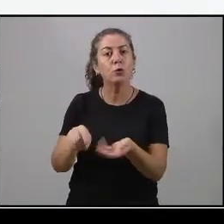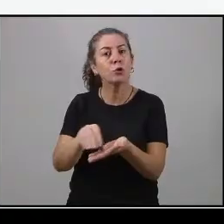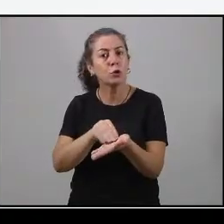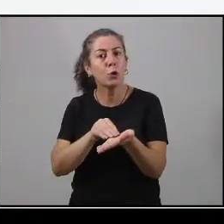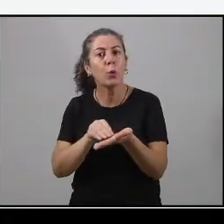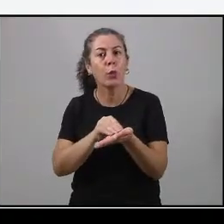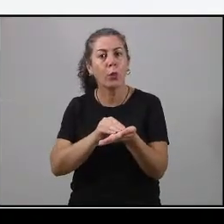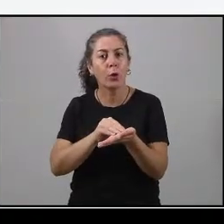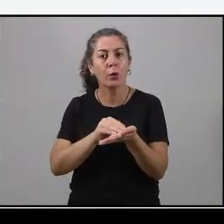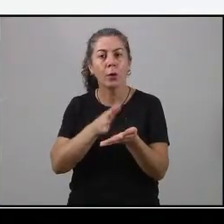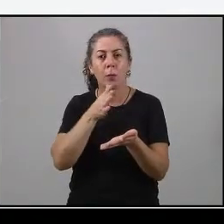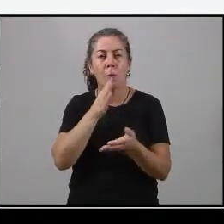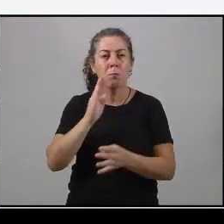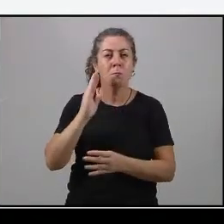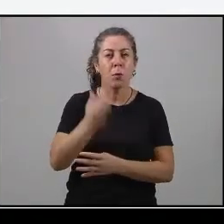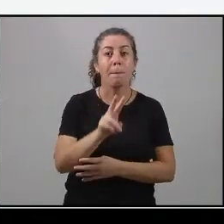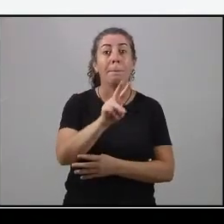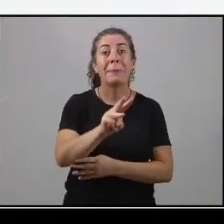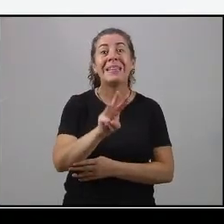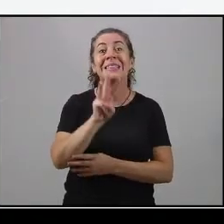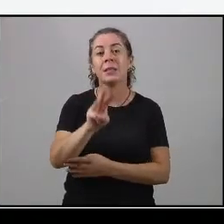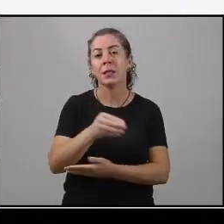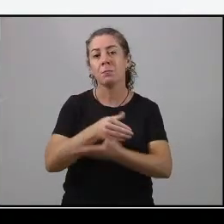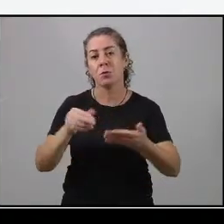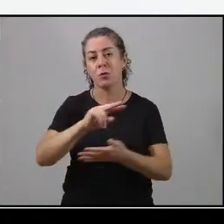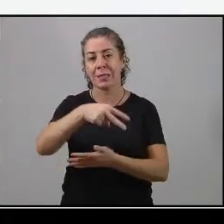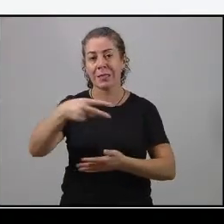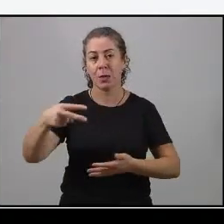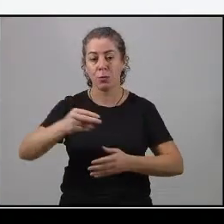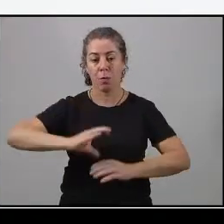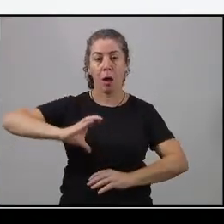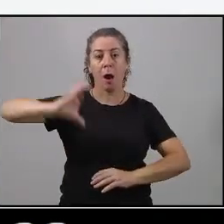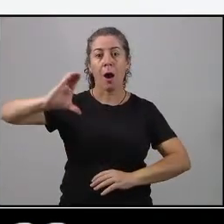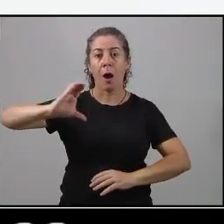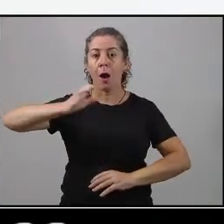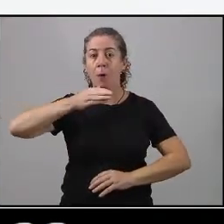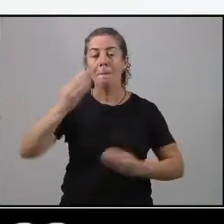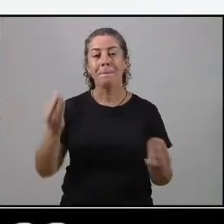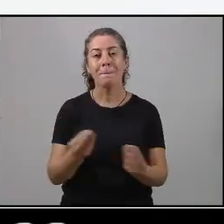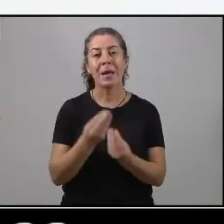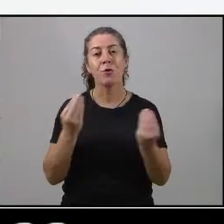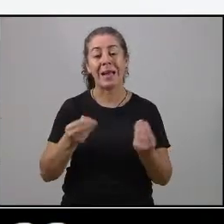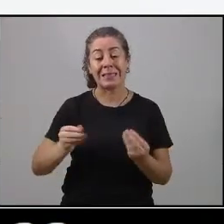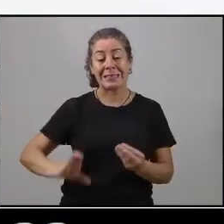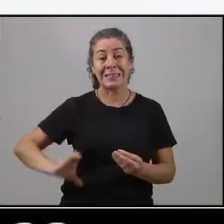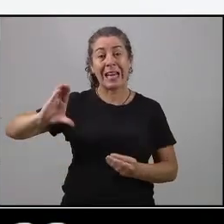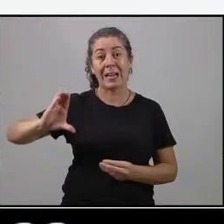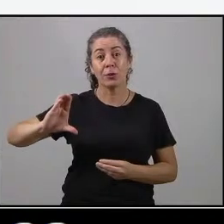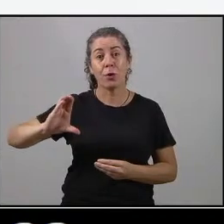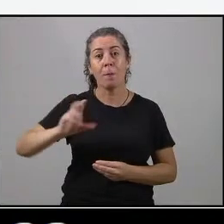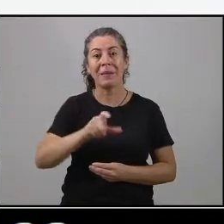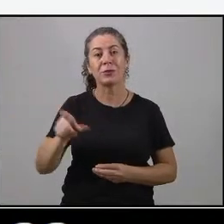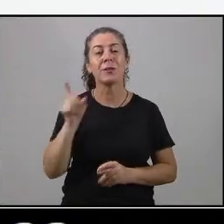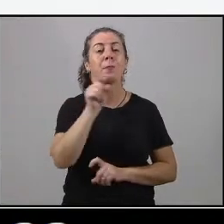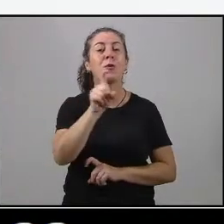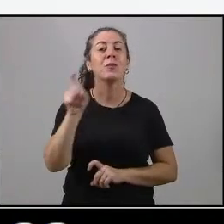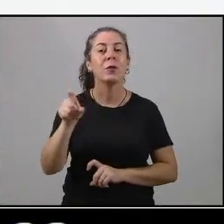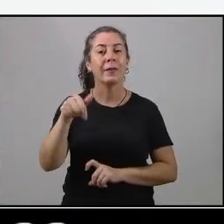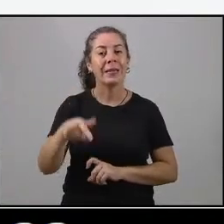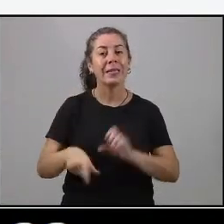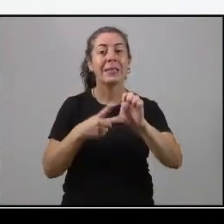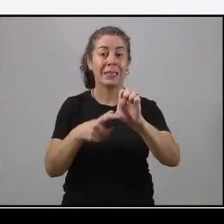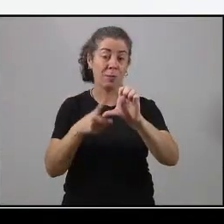ese impacto, en esos 23 millones de euros de mejora salarial de los docentes extremeños. Por